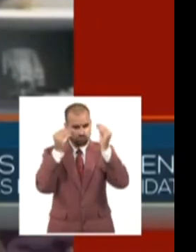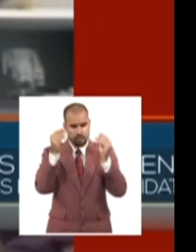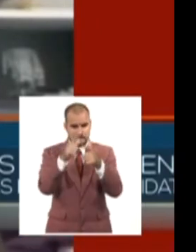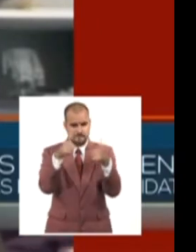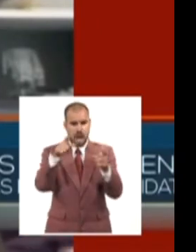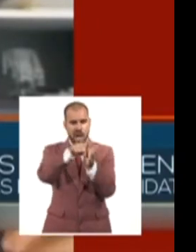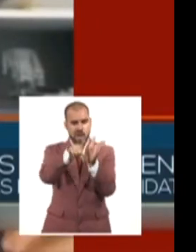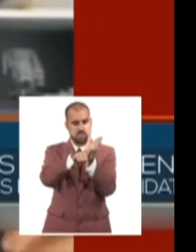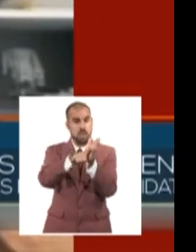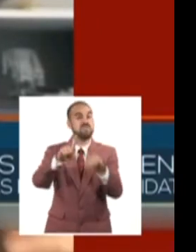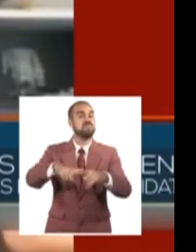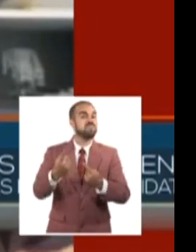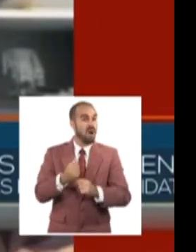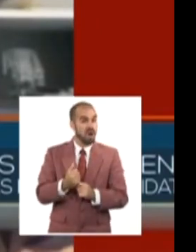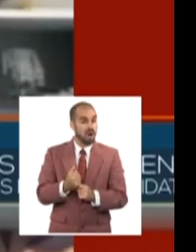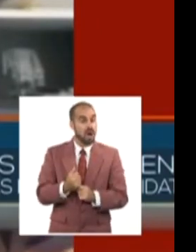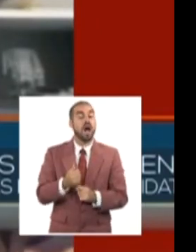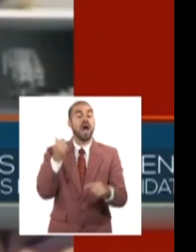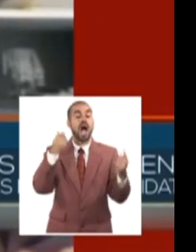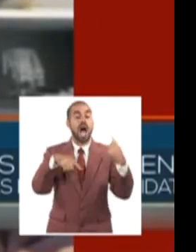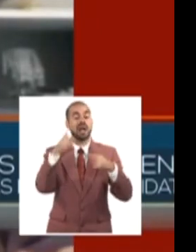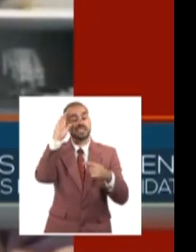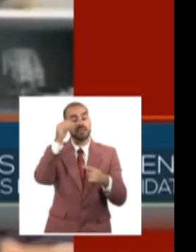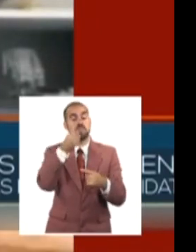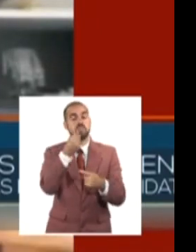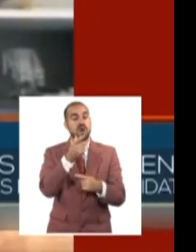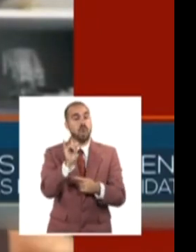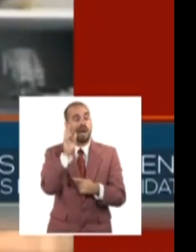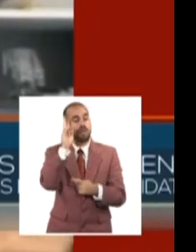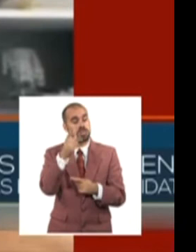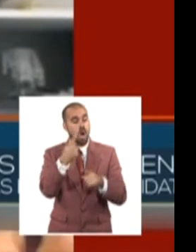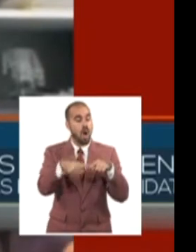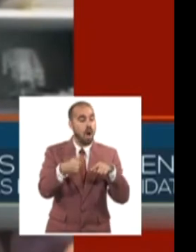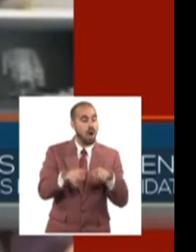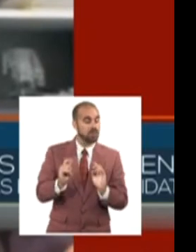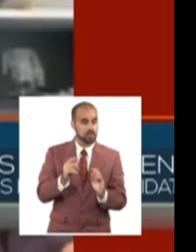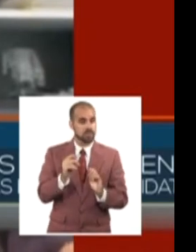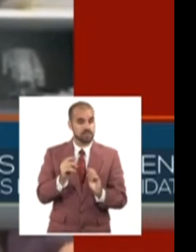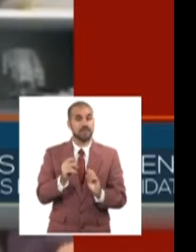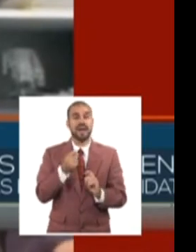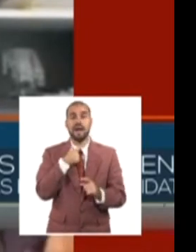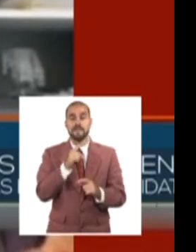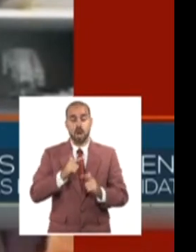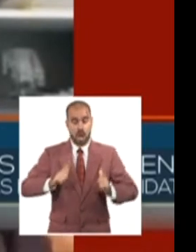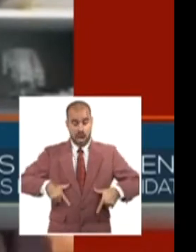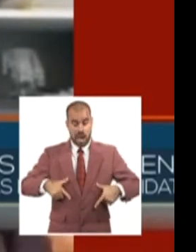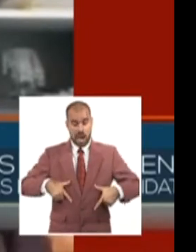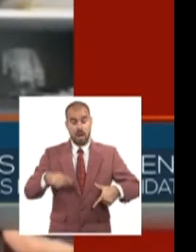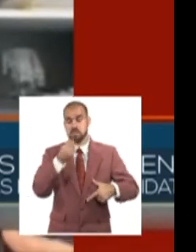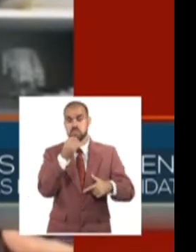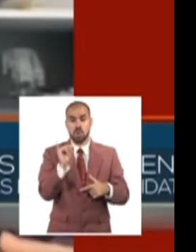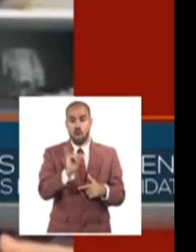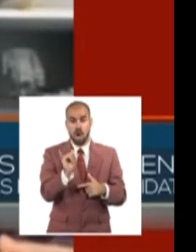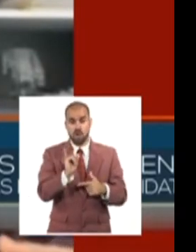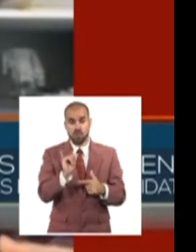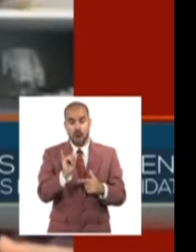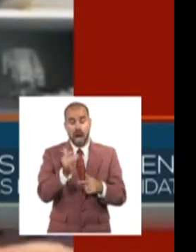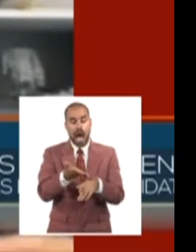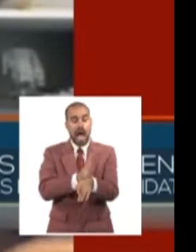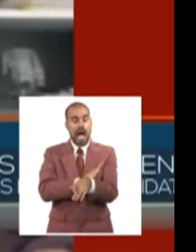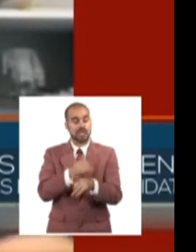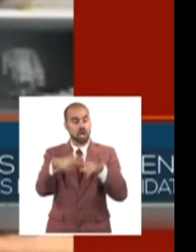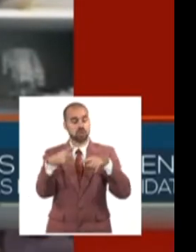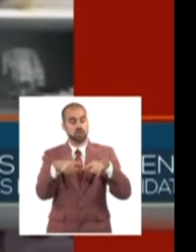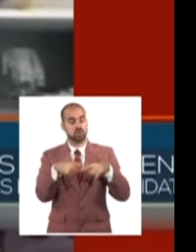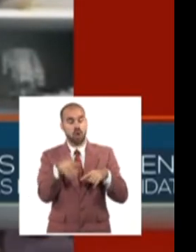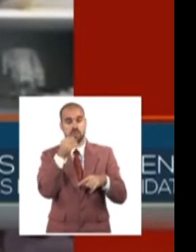porque es cuando se dan los mayores deslices actos de los precandidatos que pueden generar una campaña anticipada o incluso